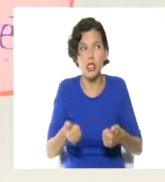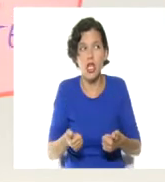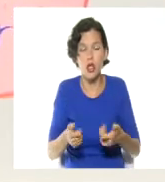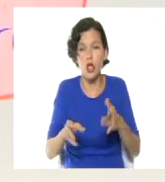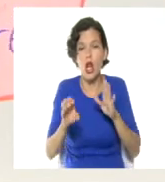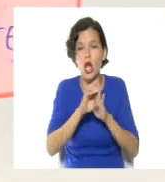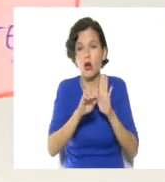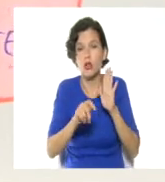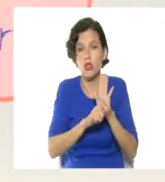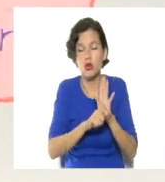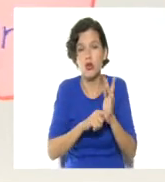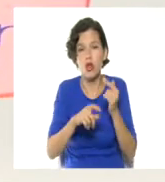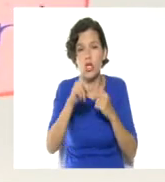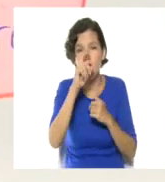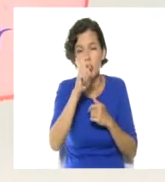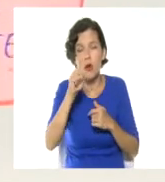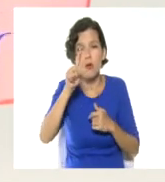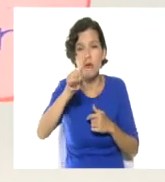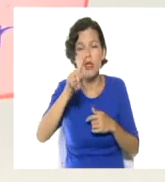de Venezuela del año